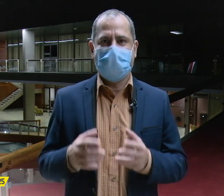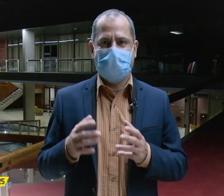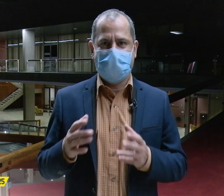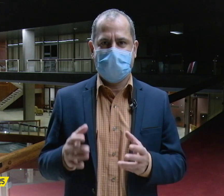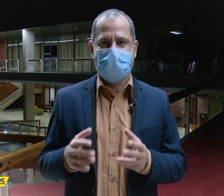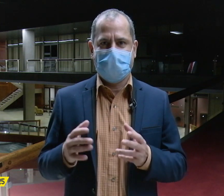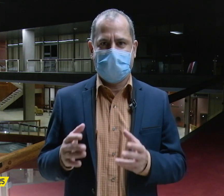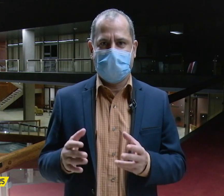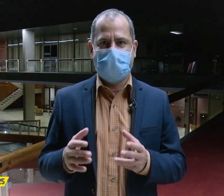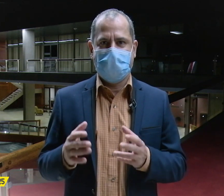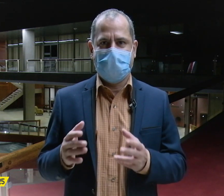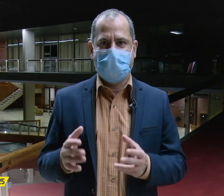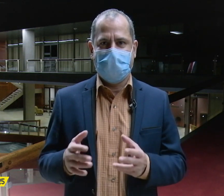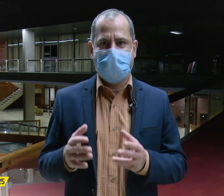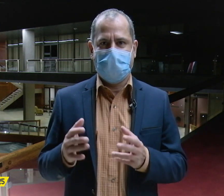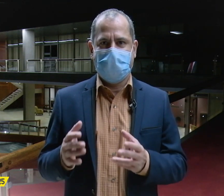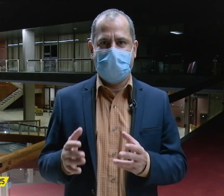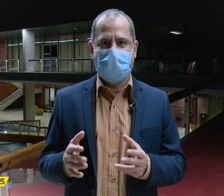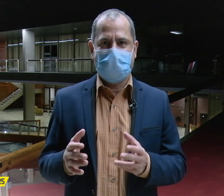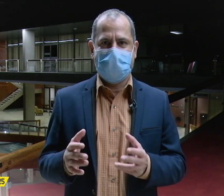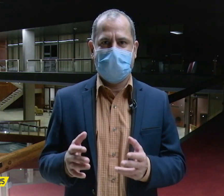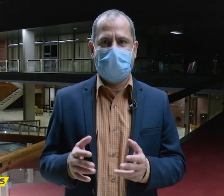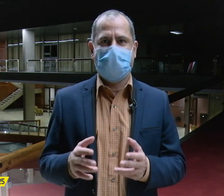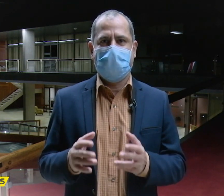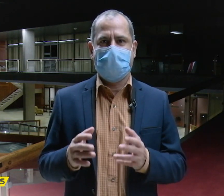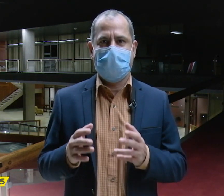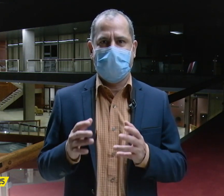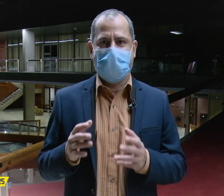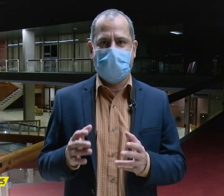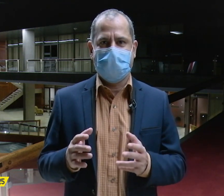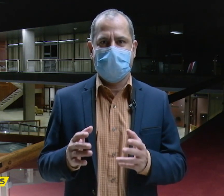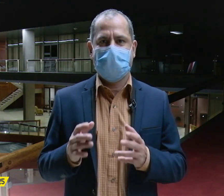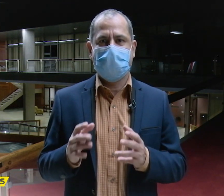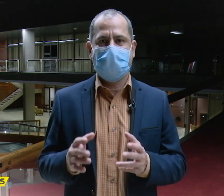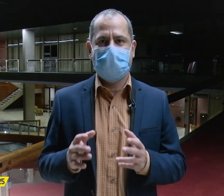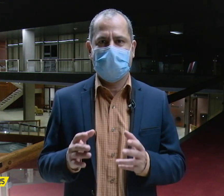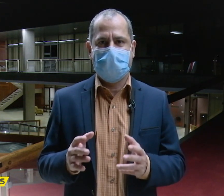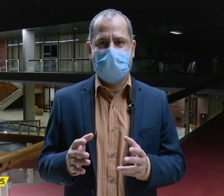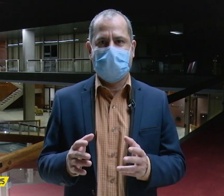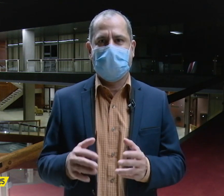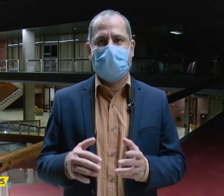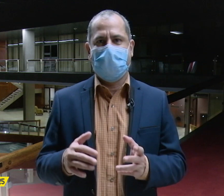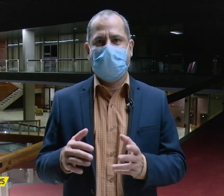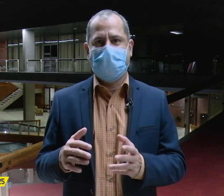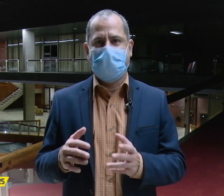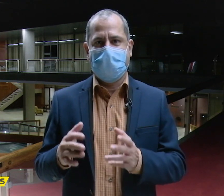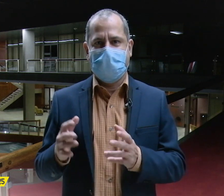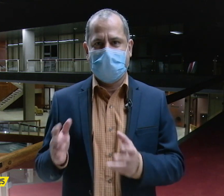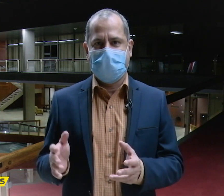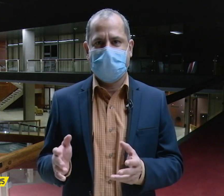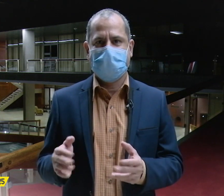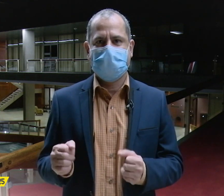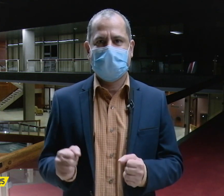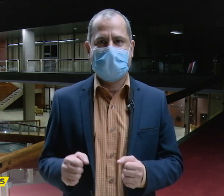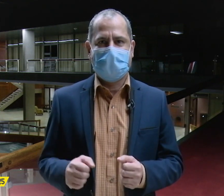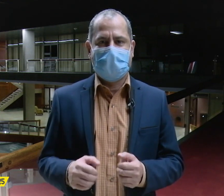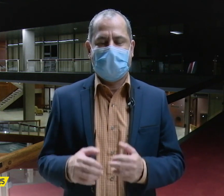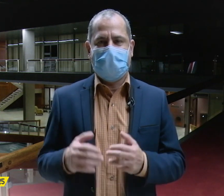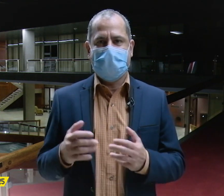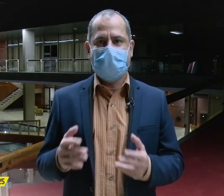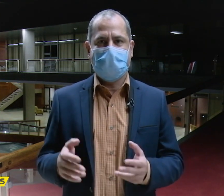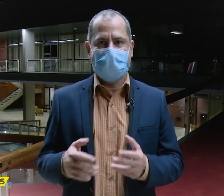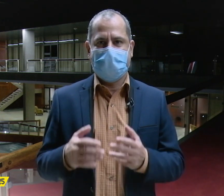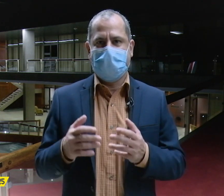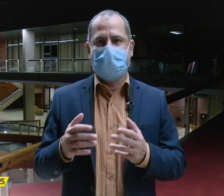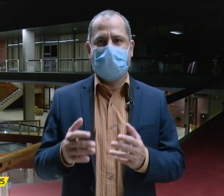la decisión adoptada hoy por el plenario legislativo tiene serias implicaciones constitucionales que deben ser analizadas.